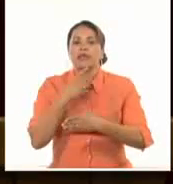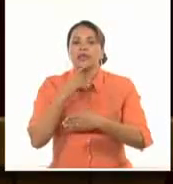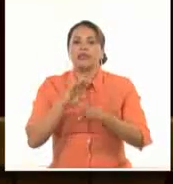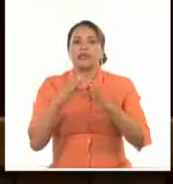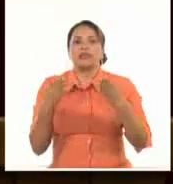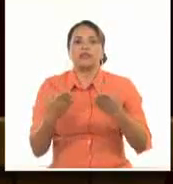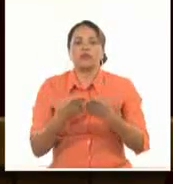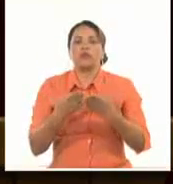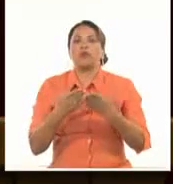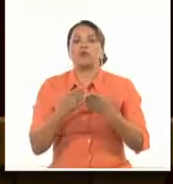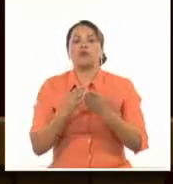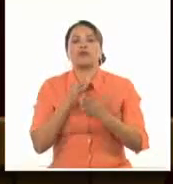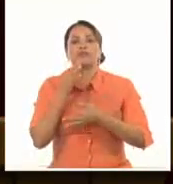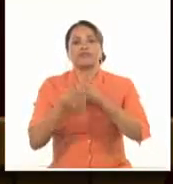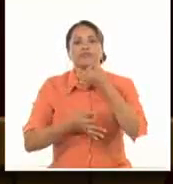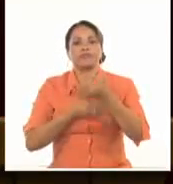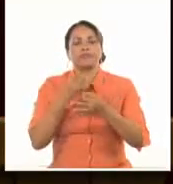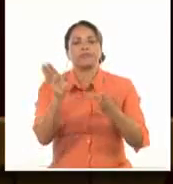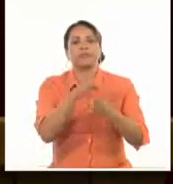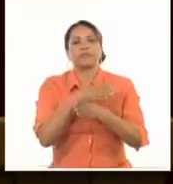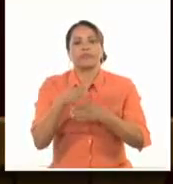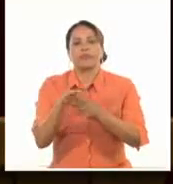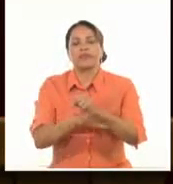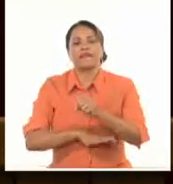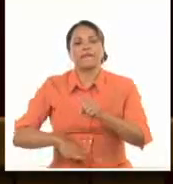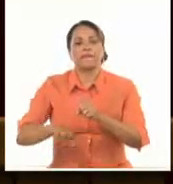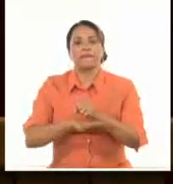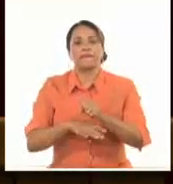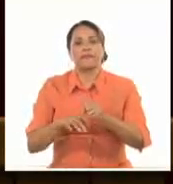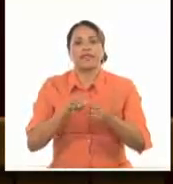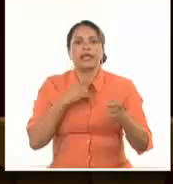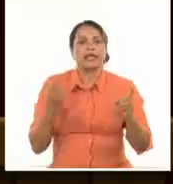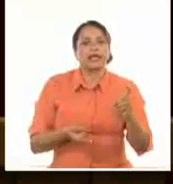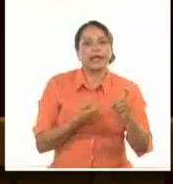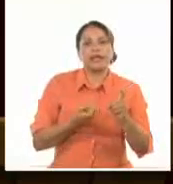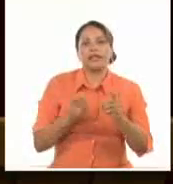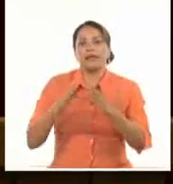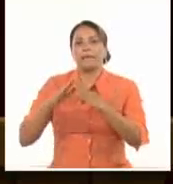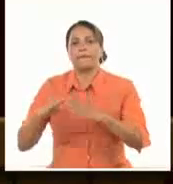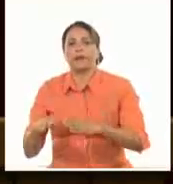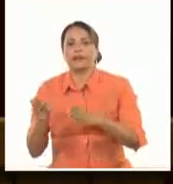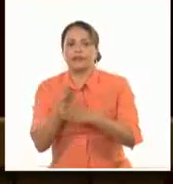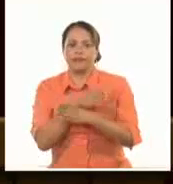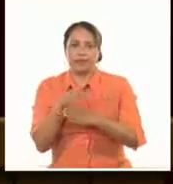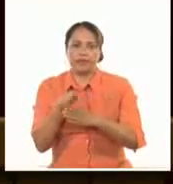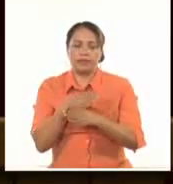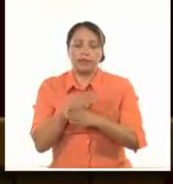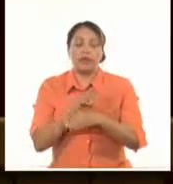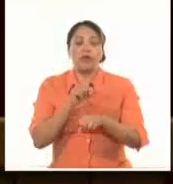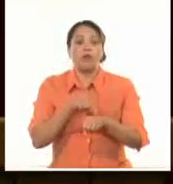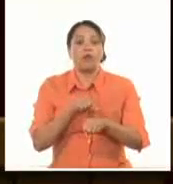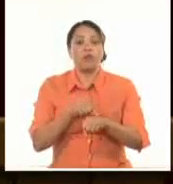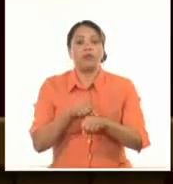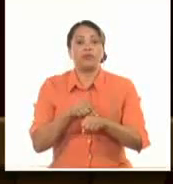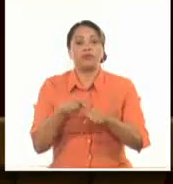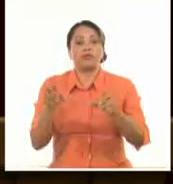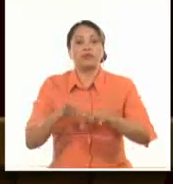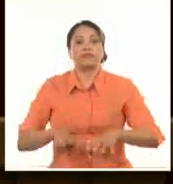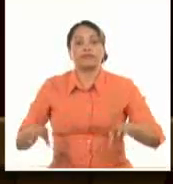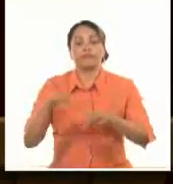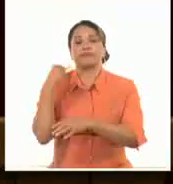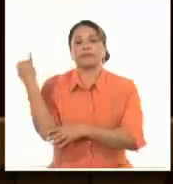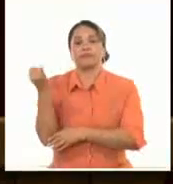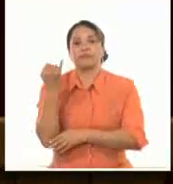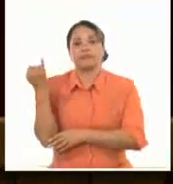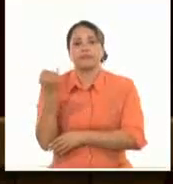establece una diferencia básica entre guerra y paz, en un escenario internacional donde existe un